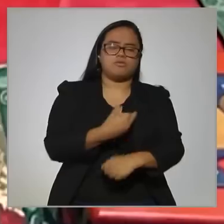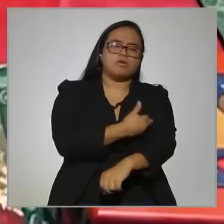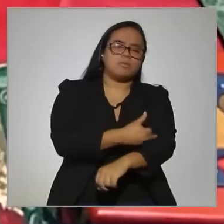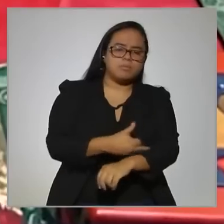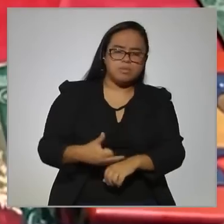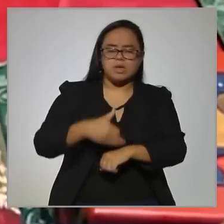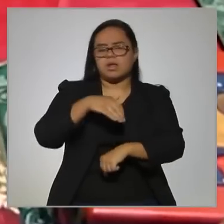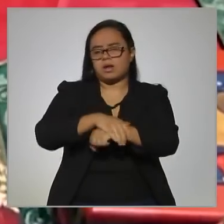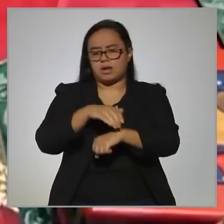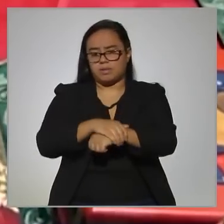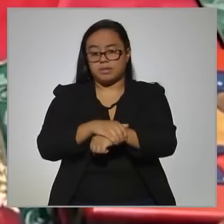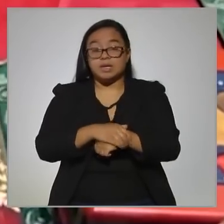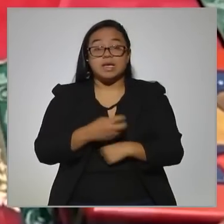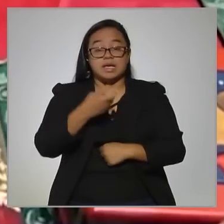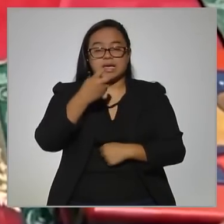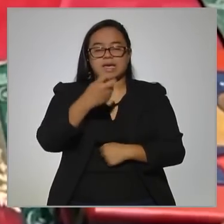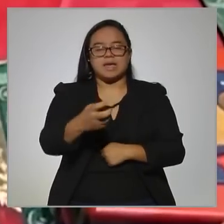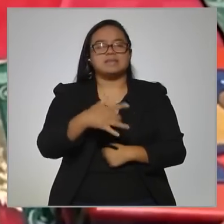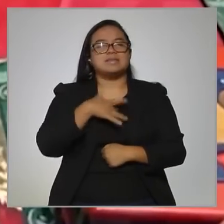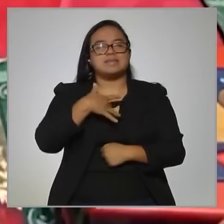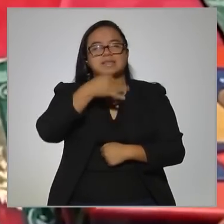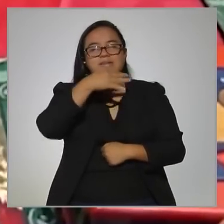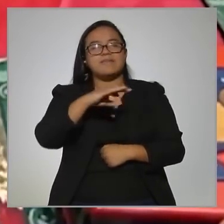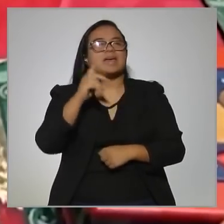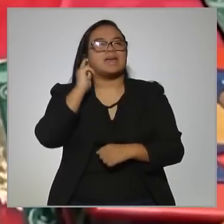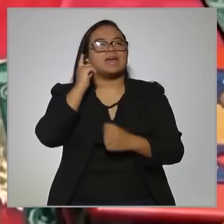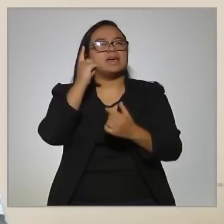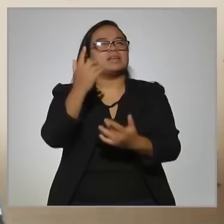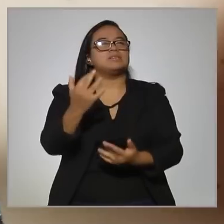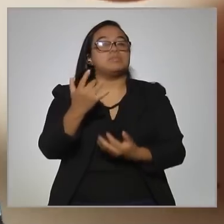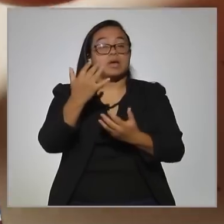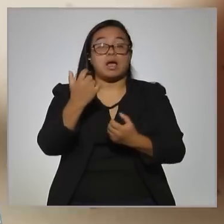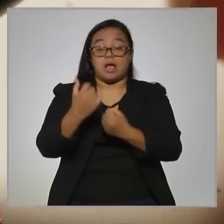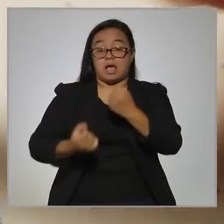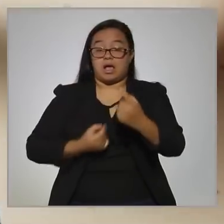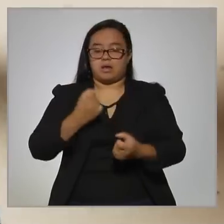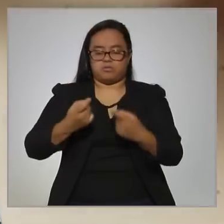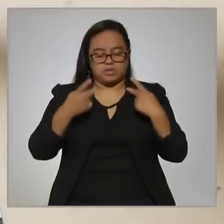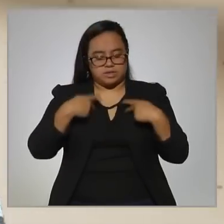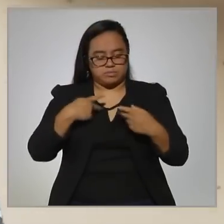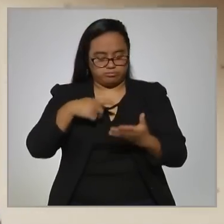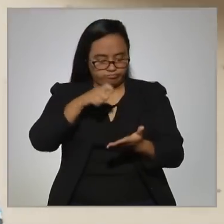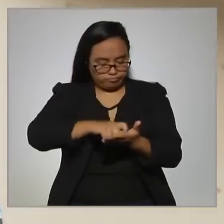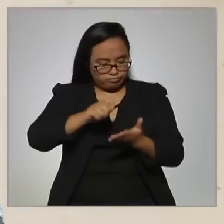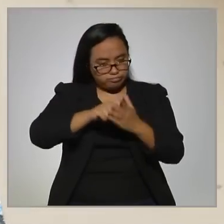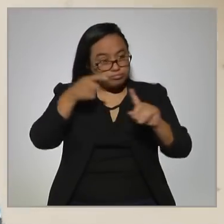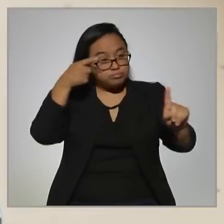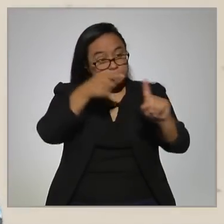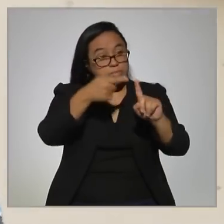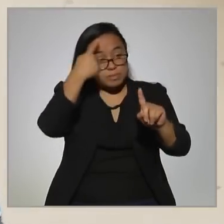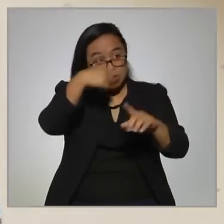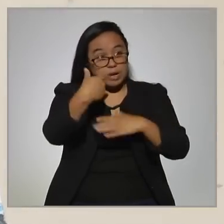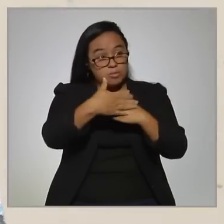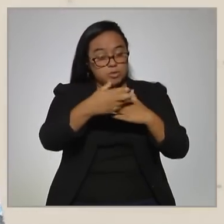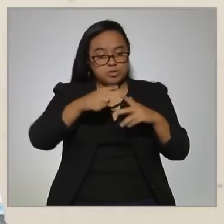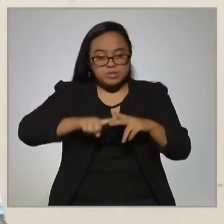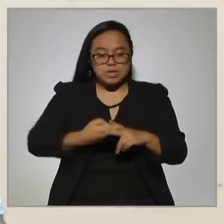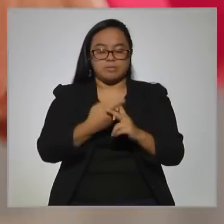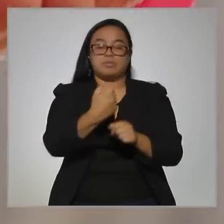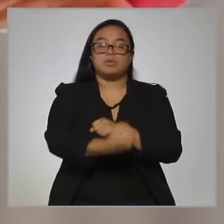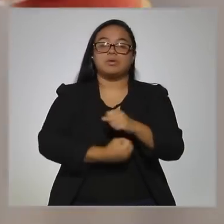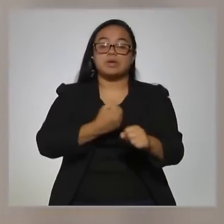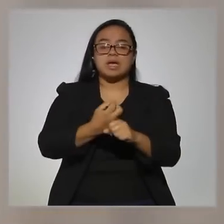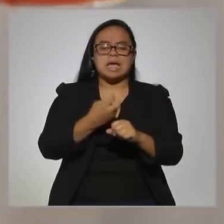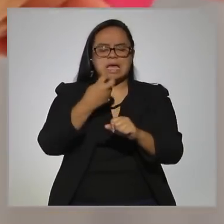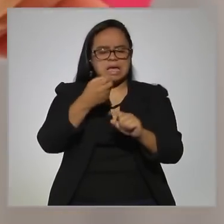amigos. En este ambiente de esperanza, muchas personas formulan propósitos para el año que arranca con objetivos que